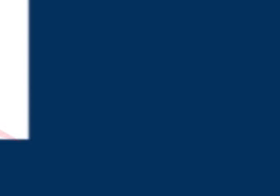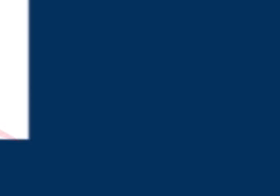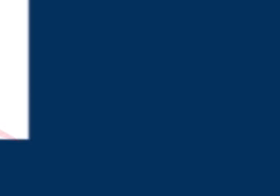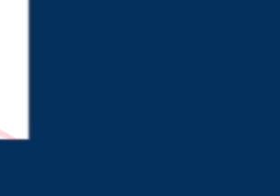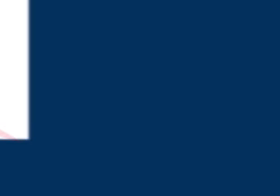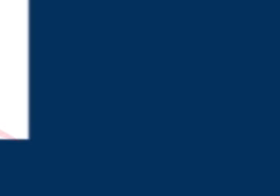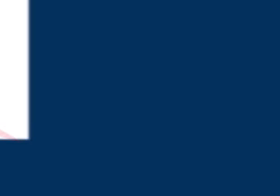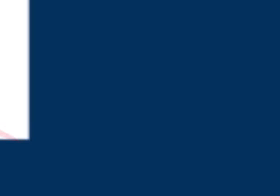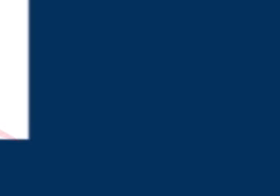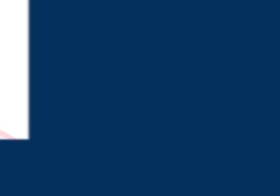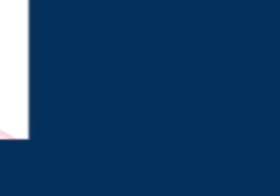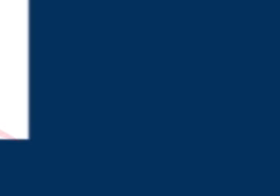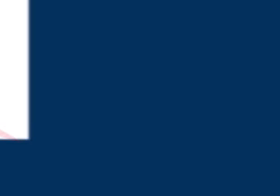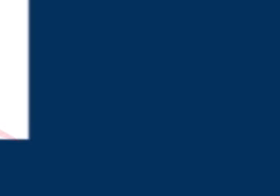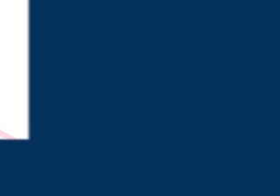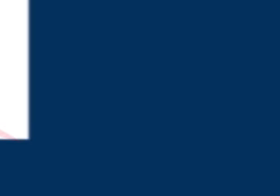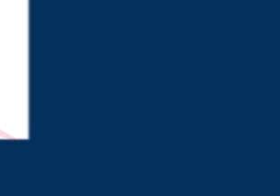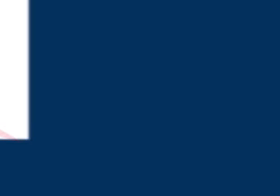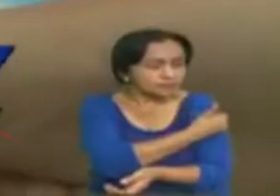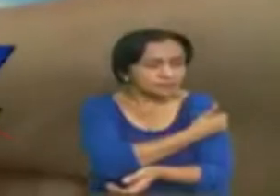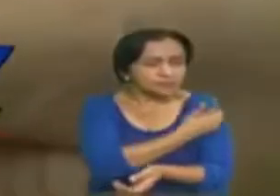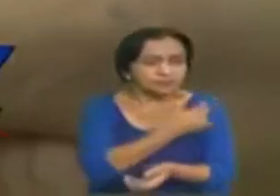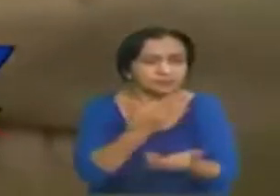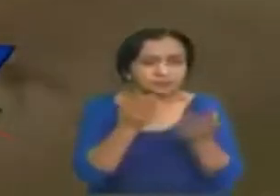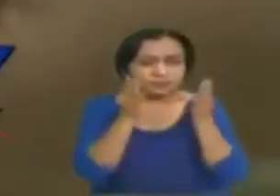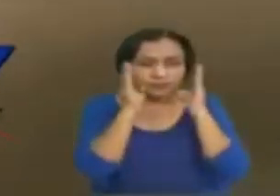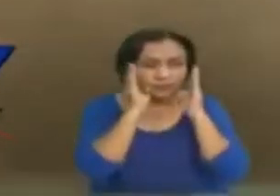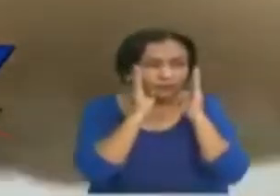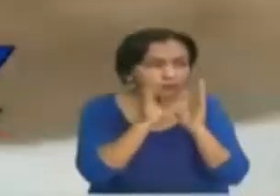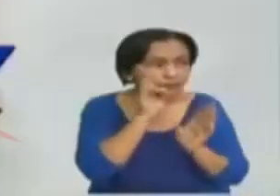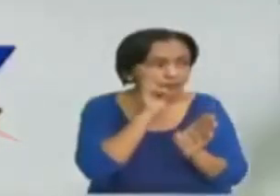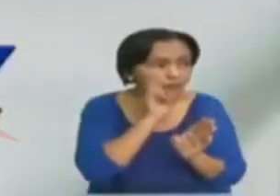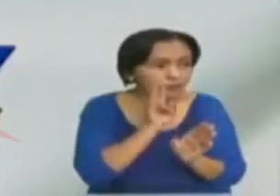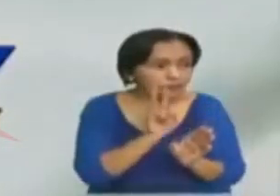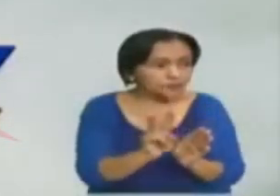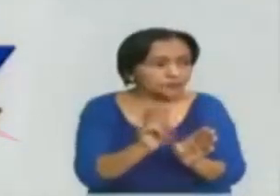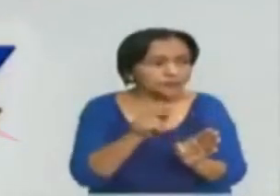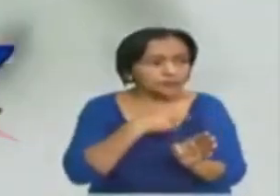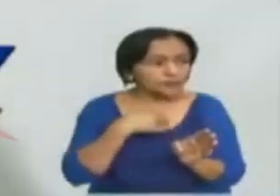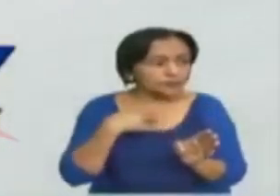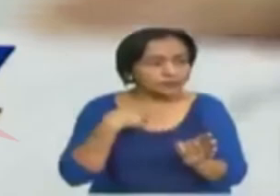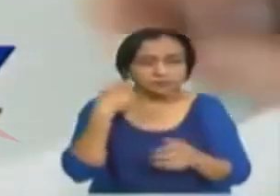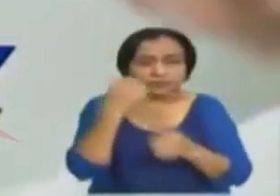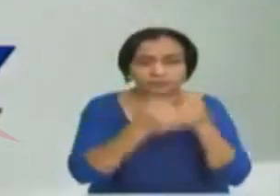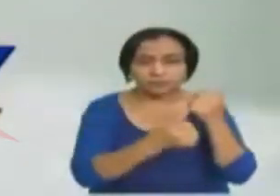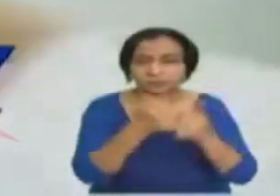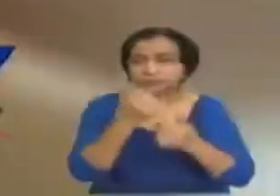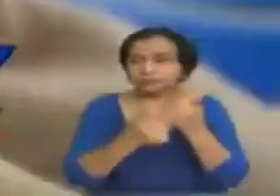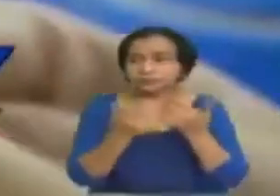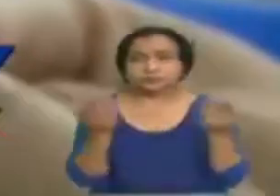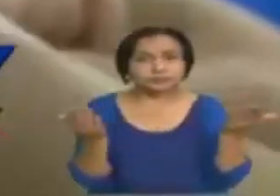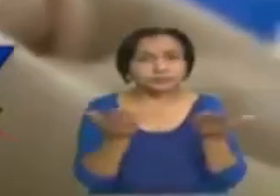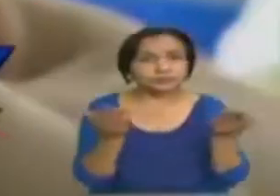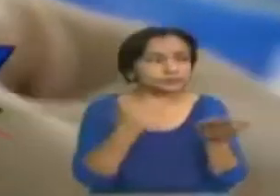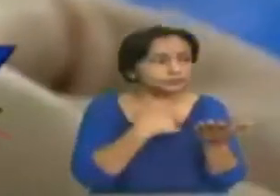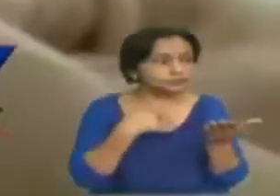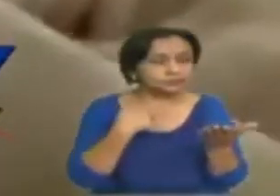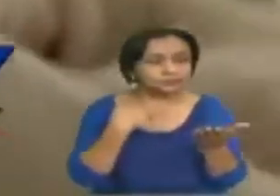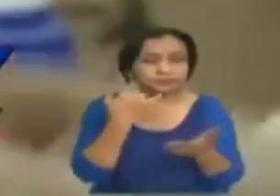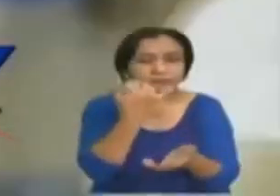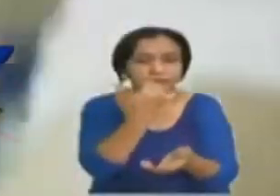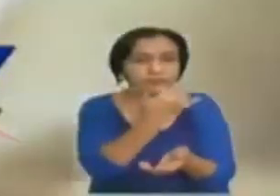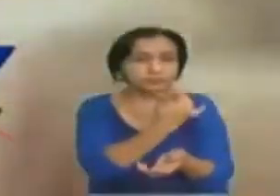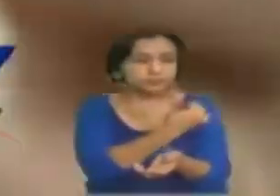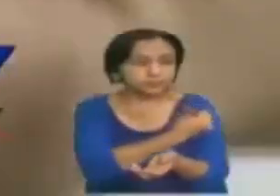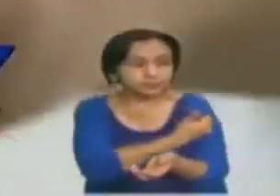voluntaria, protectora, aquí en Managua, primera dosis, en el Hospital Alemán, en el Berta Calderón,